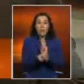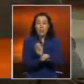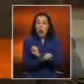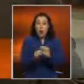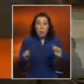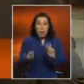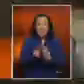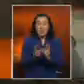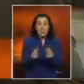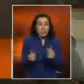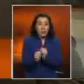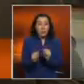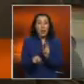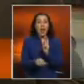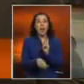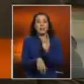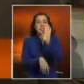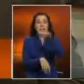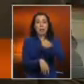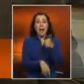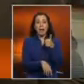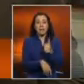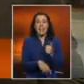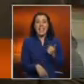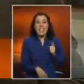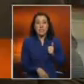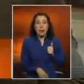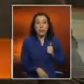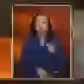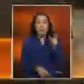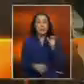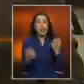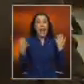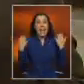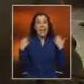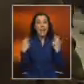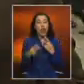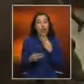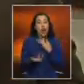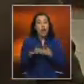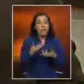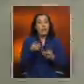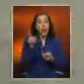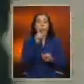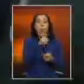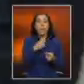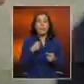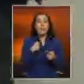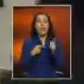llama al inspector, a la persona en cargo de la convivencia, y después, la última instancia, soy yo.